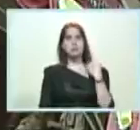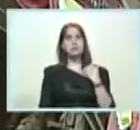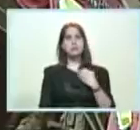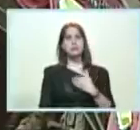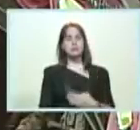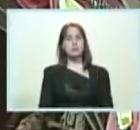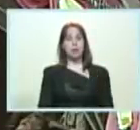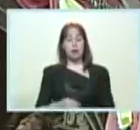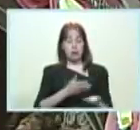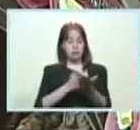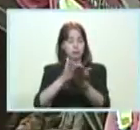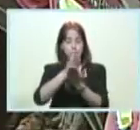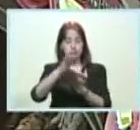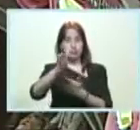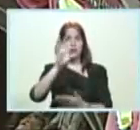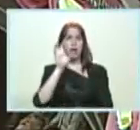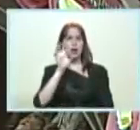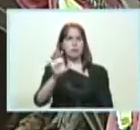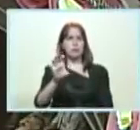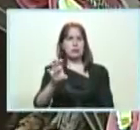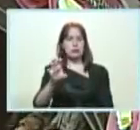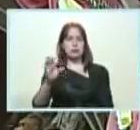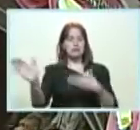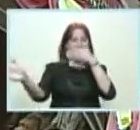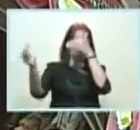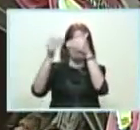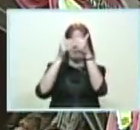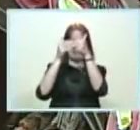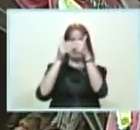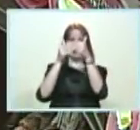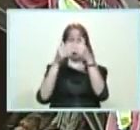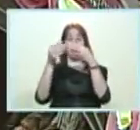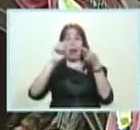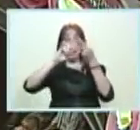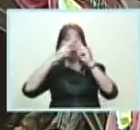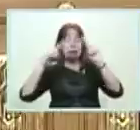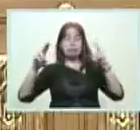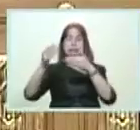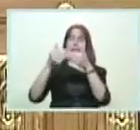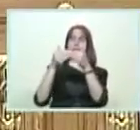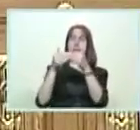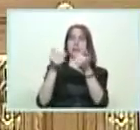Los caminos de la patria se habían cerrado para la paz.